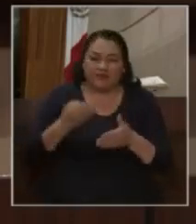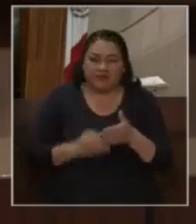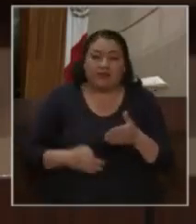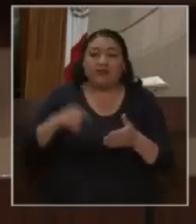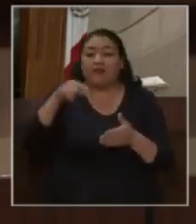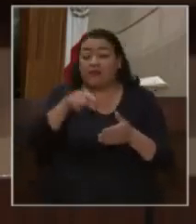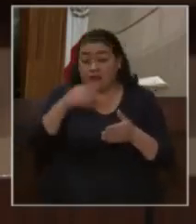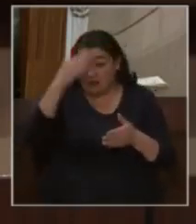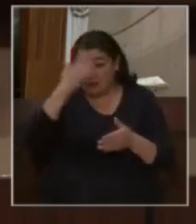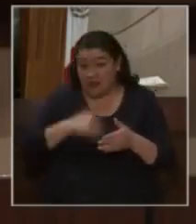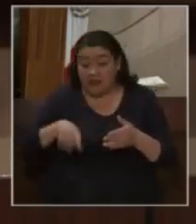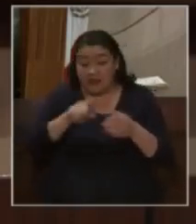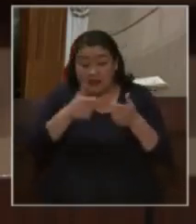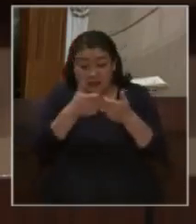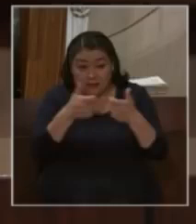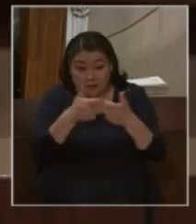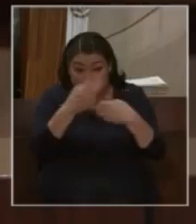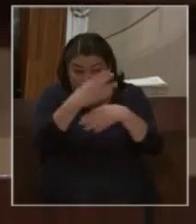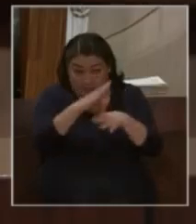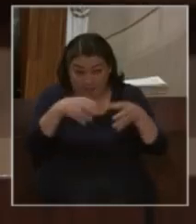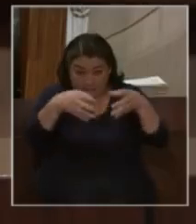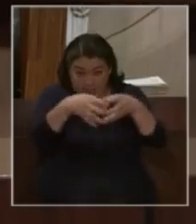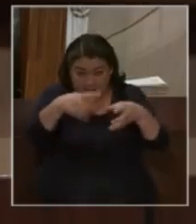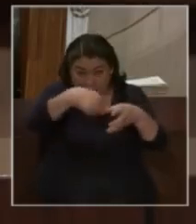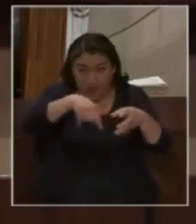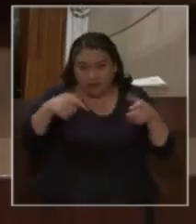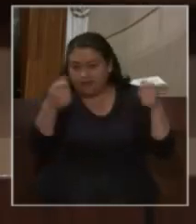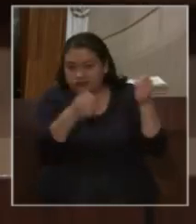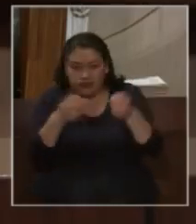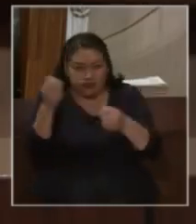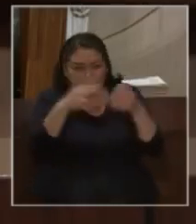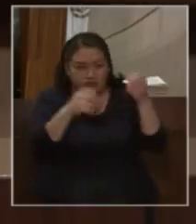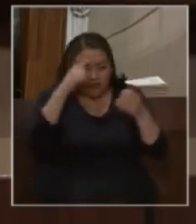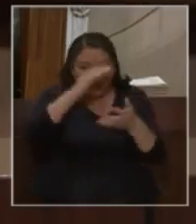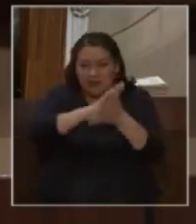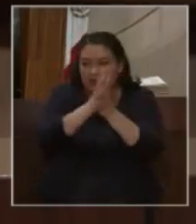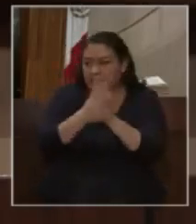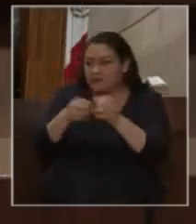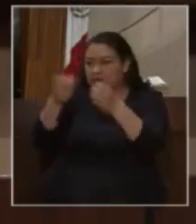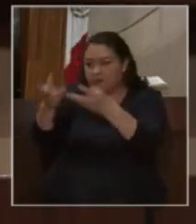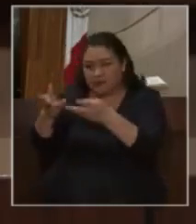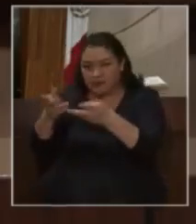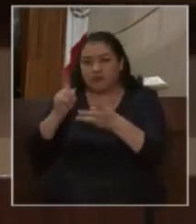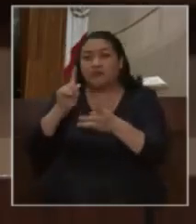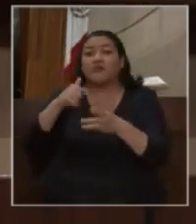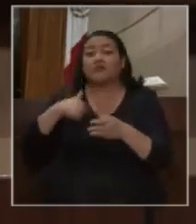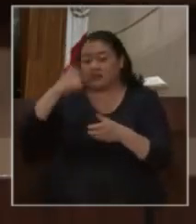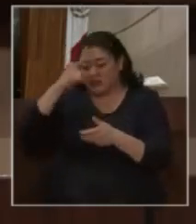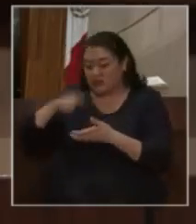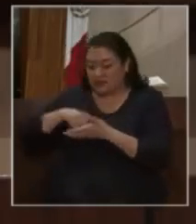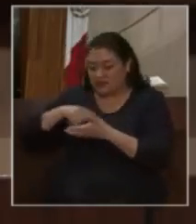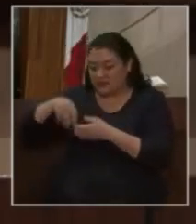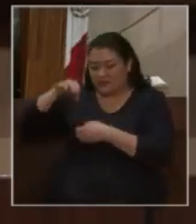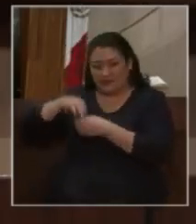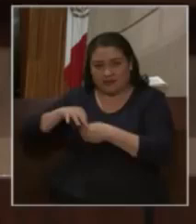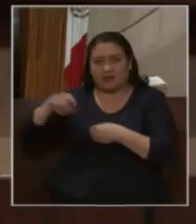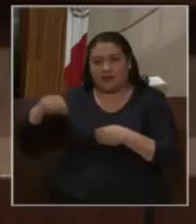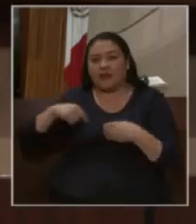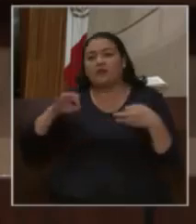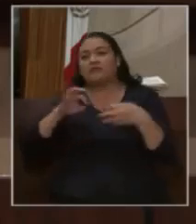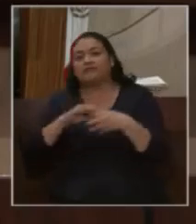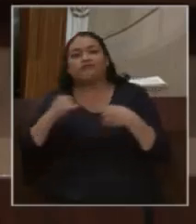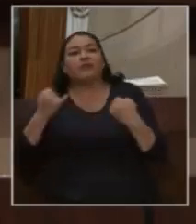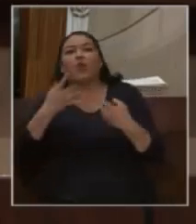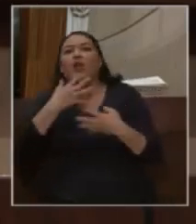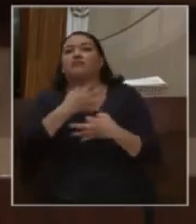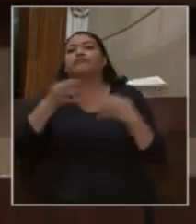finalidad inscrita en el ámbito privado y trascendió al ámbito político electoral, lo cual